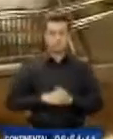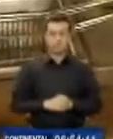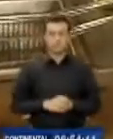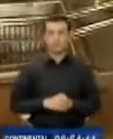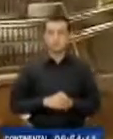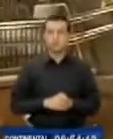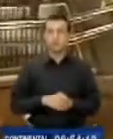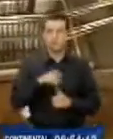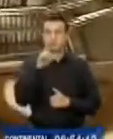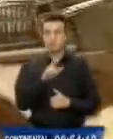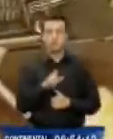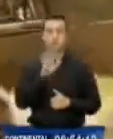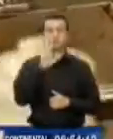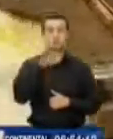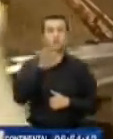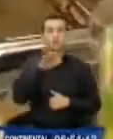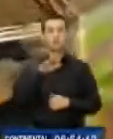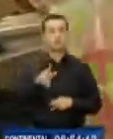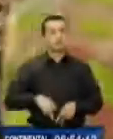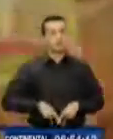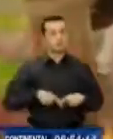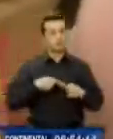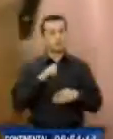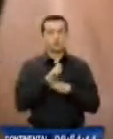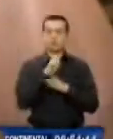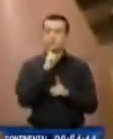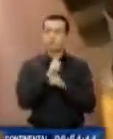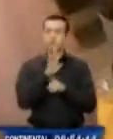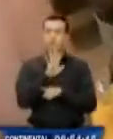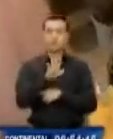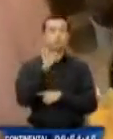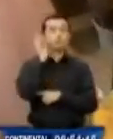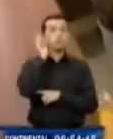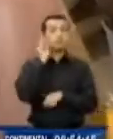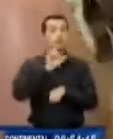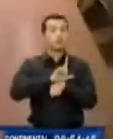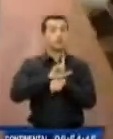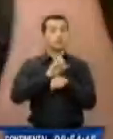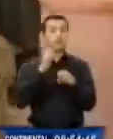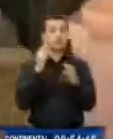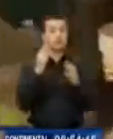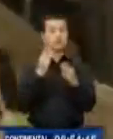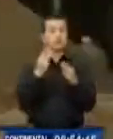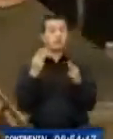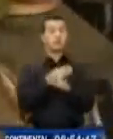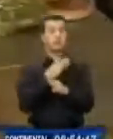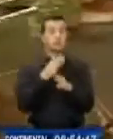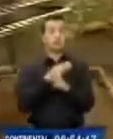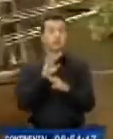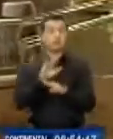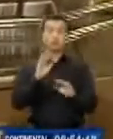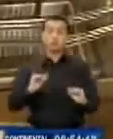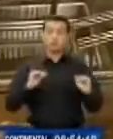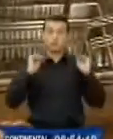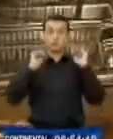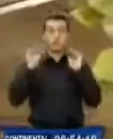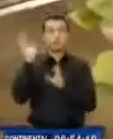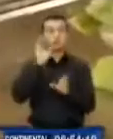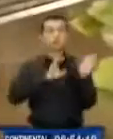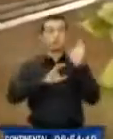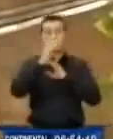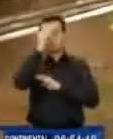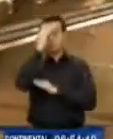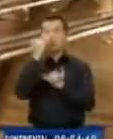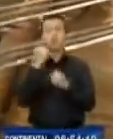Leonel Hernández lleva 5 meses radicada en Ecuador. Esta cubana es licenciada en matemática y tiene una maestría en ciencias de la educación.